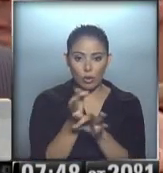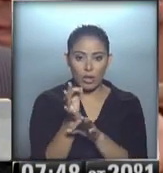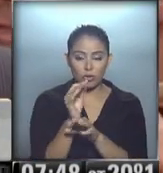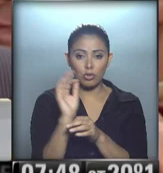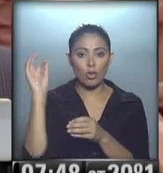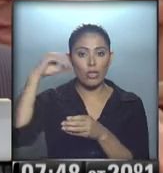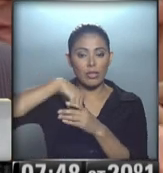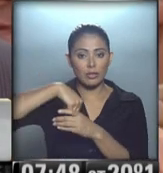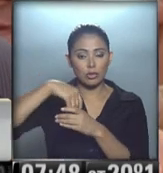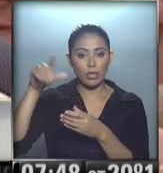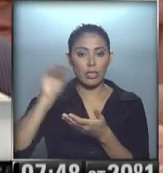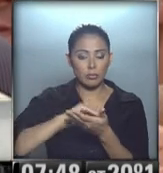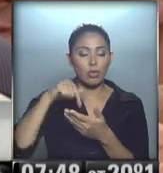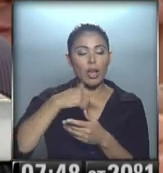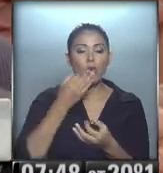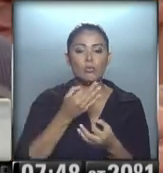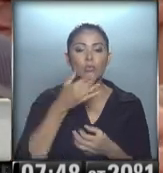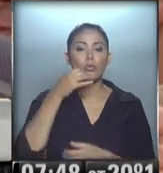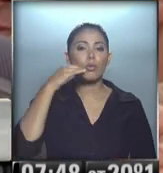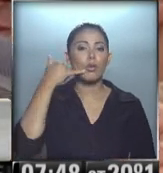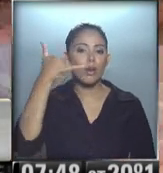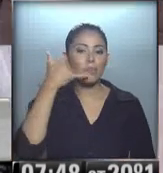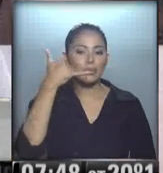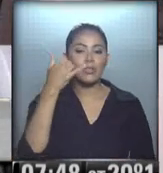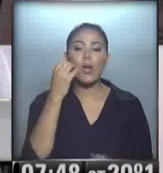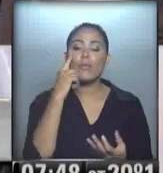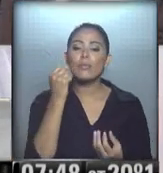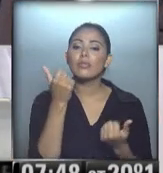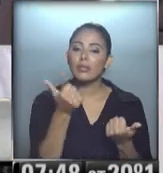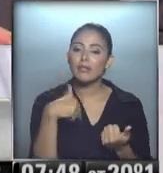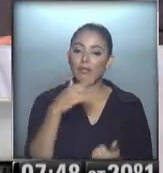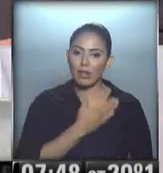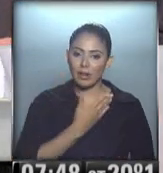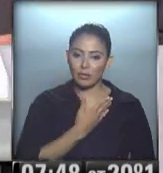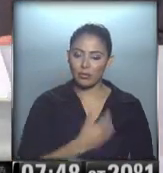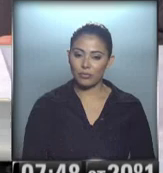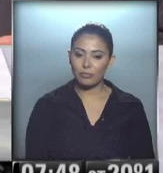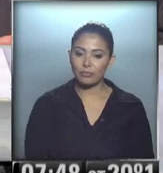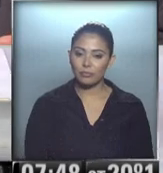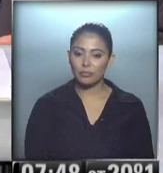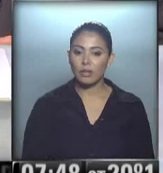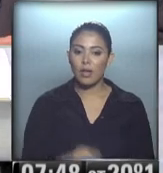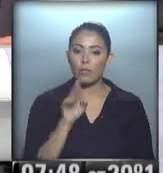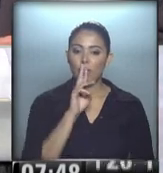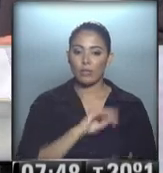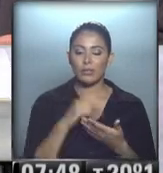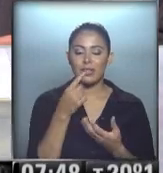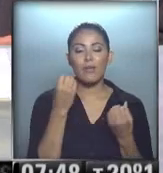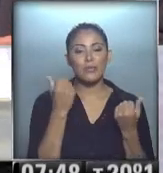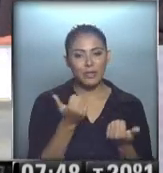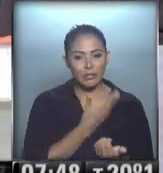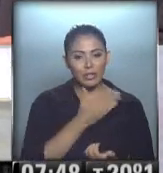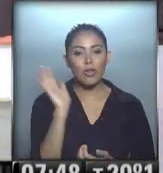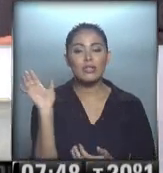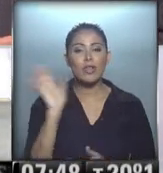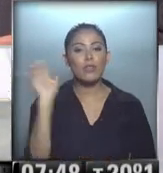de Diputados. Con ella estamos en comunicación telefónica. Diputada, ¿cómo le va? Fernando Fracchelli lo saluda. ¿Qué tal, Fernando? Saludo a tu equipo, a